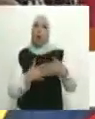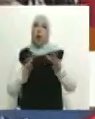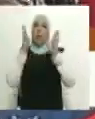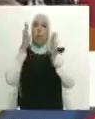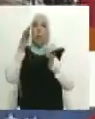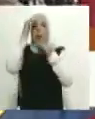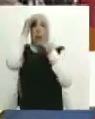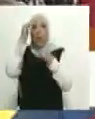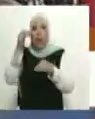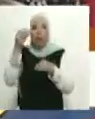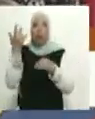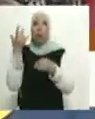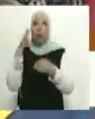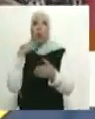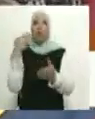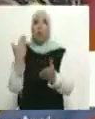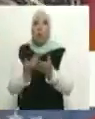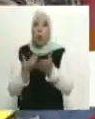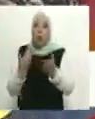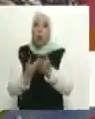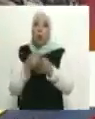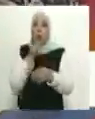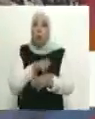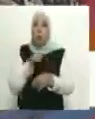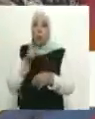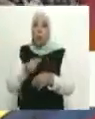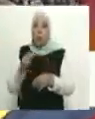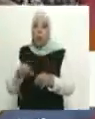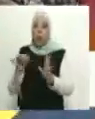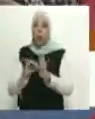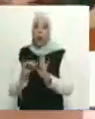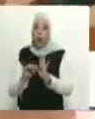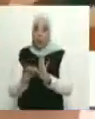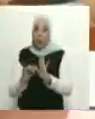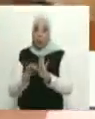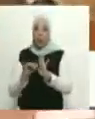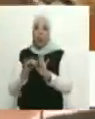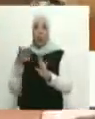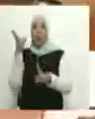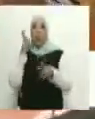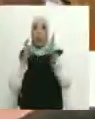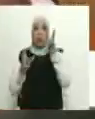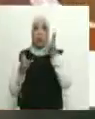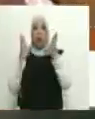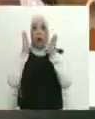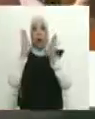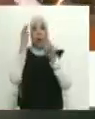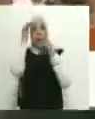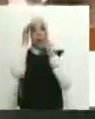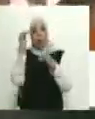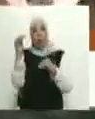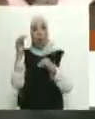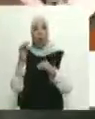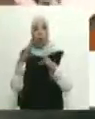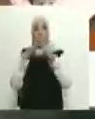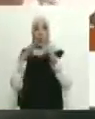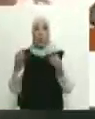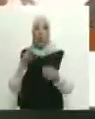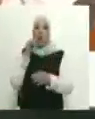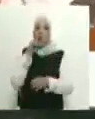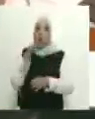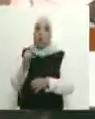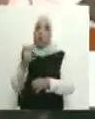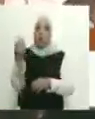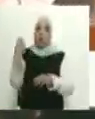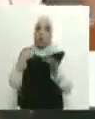Escucharlos, son testigos los compañeros que se acercaron, que los escuchamos con atención, tomamos nota de lo